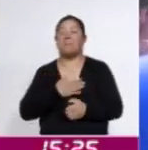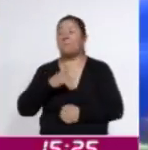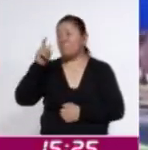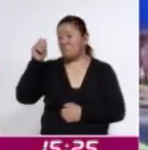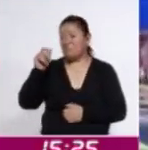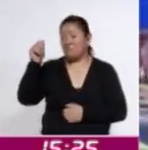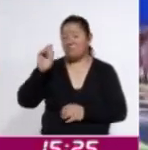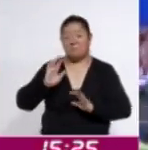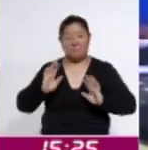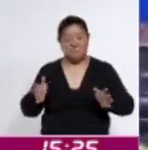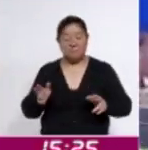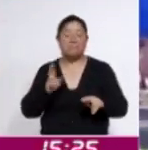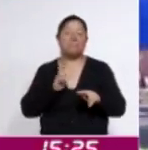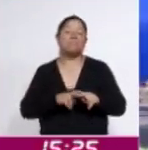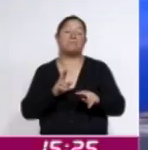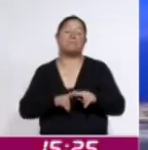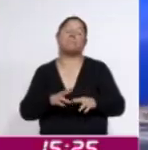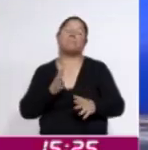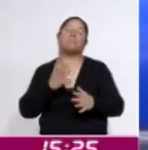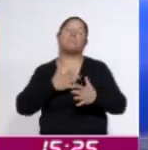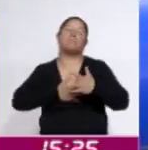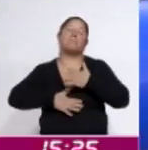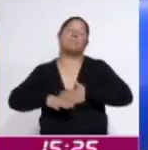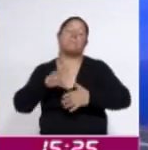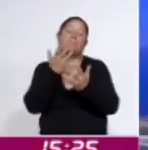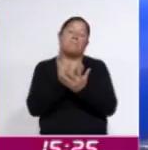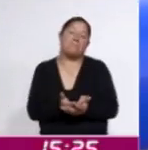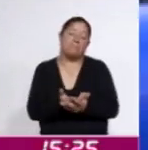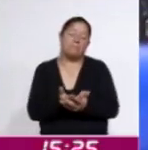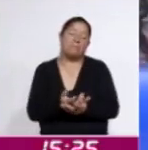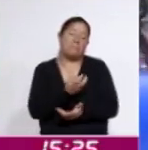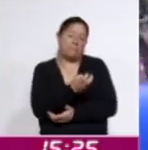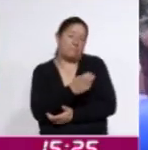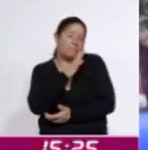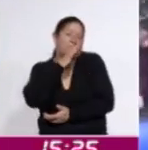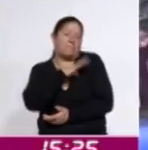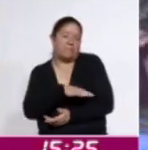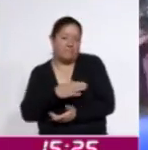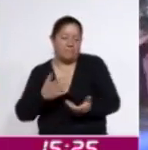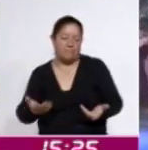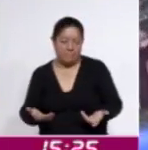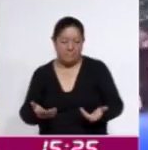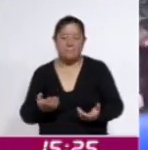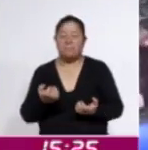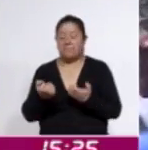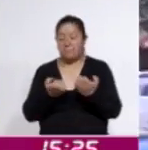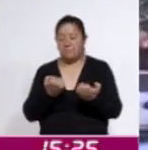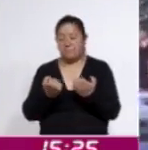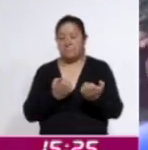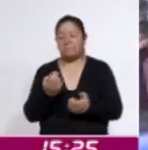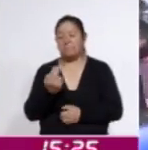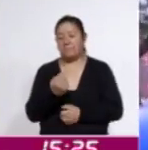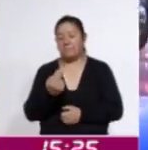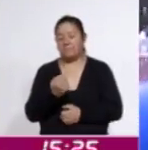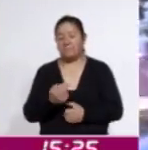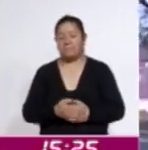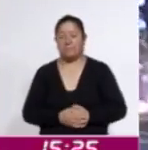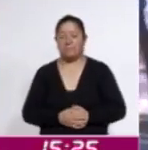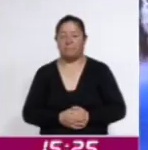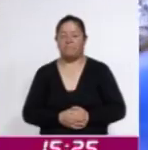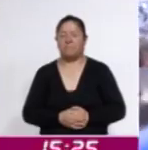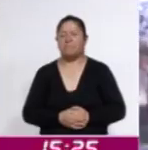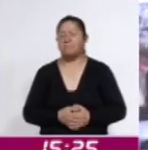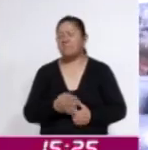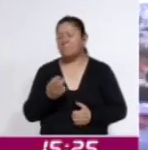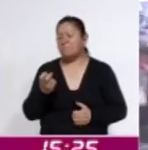nos sentamos a descansar y eso nos hace mal, porque ya necesitamos ejercicio para todo esto. Y eso creo que es